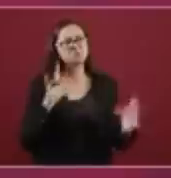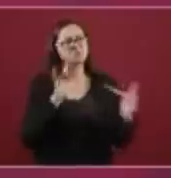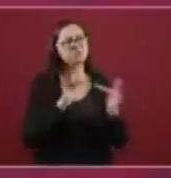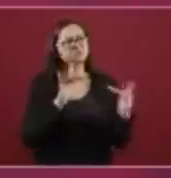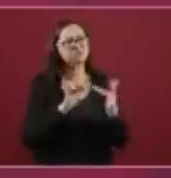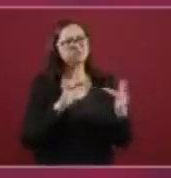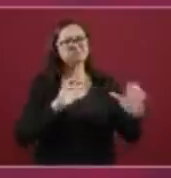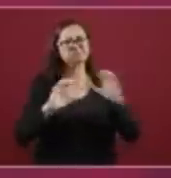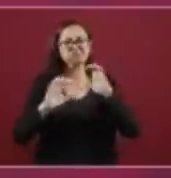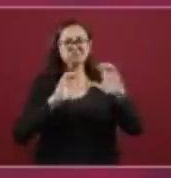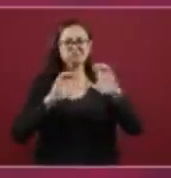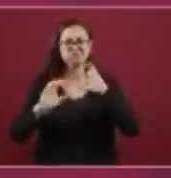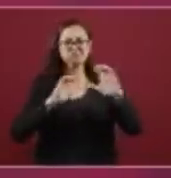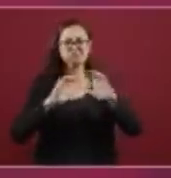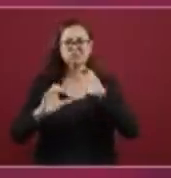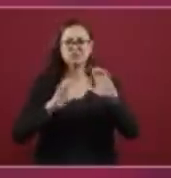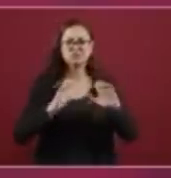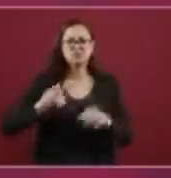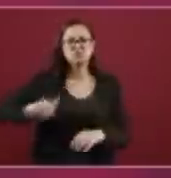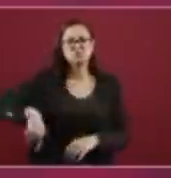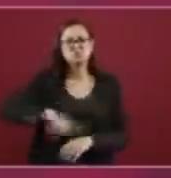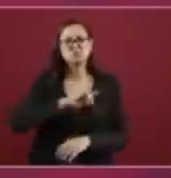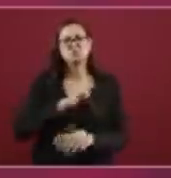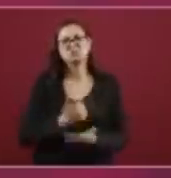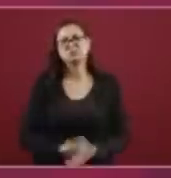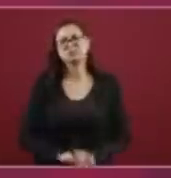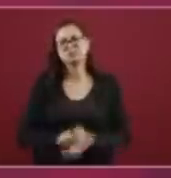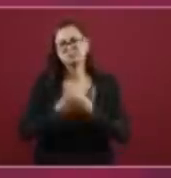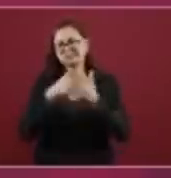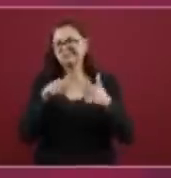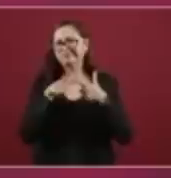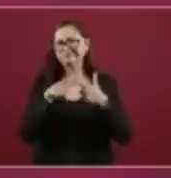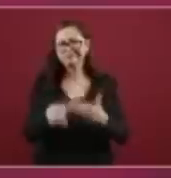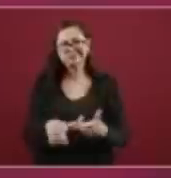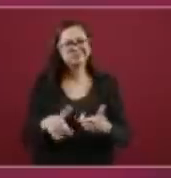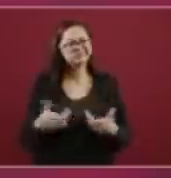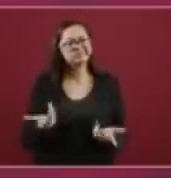Nosotros estamos ayudando, lo vamos a seguir haciendo,